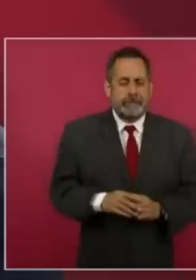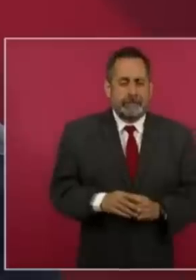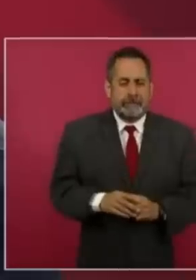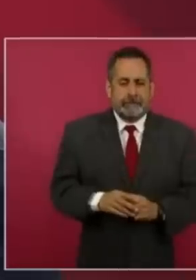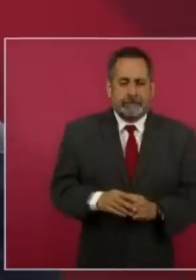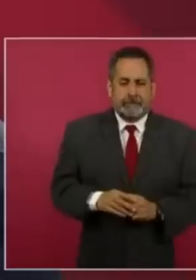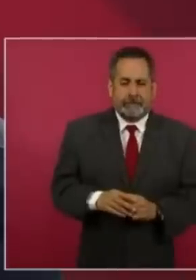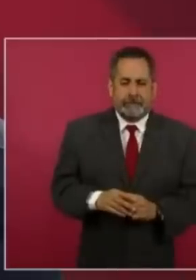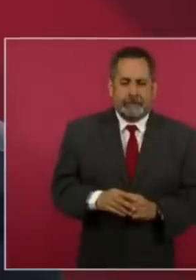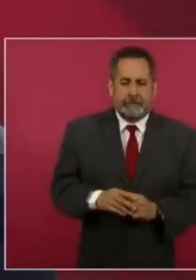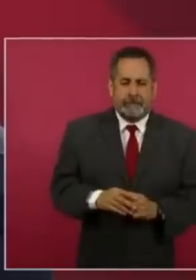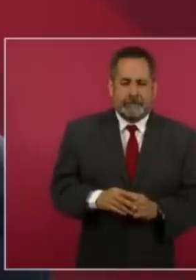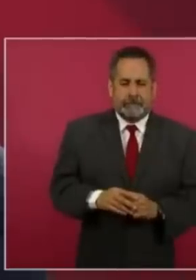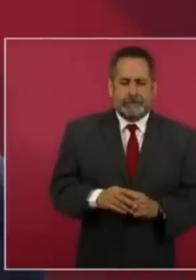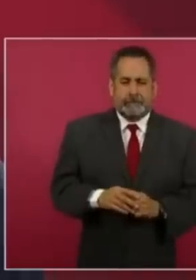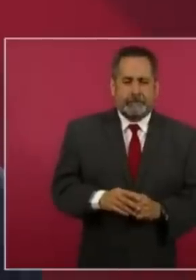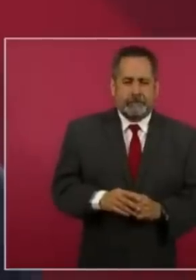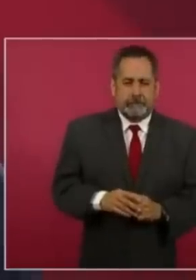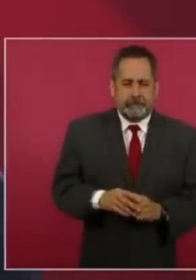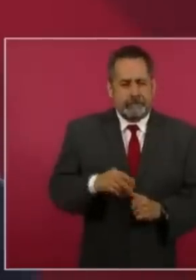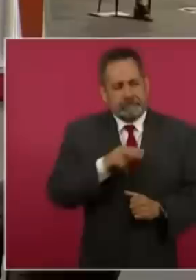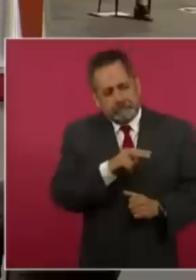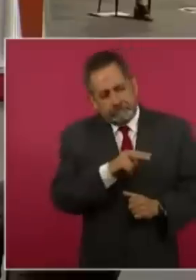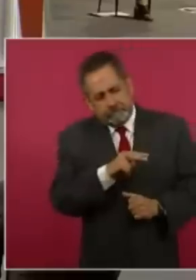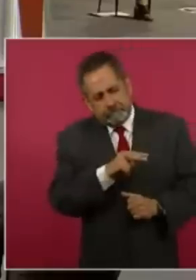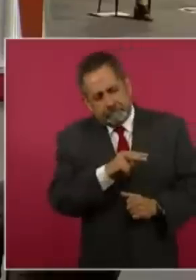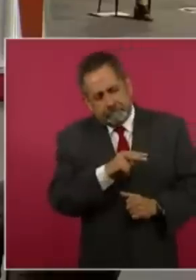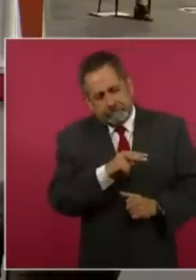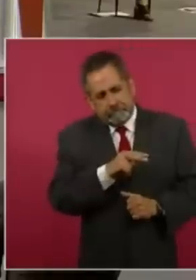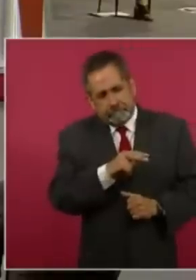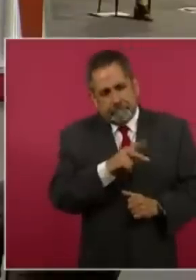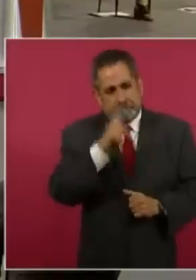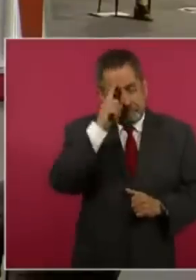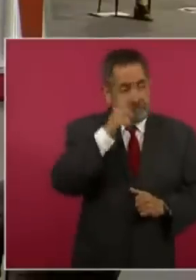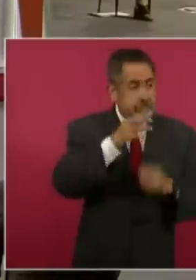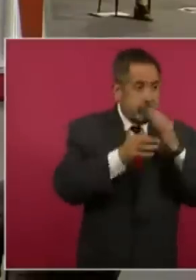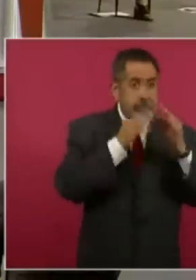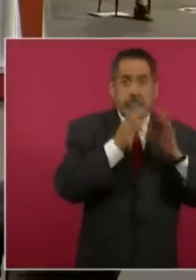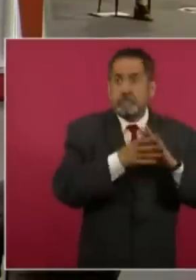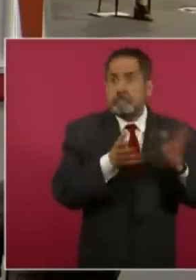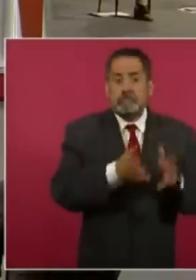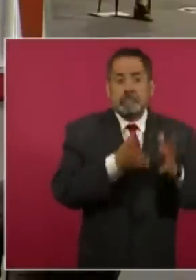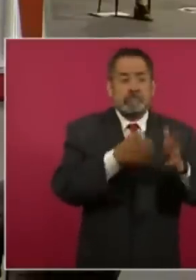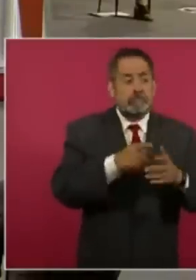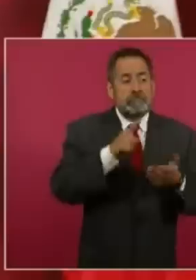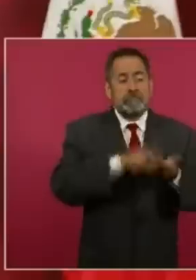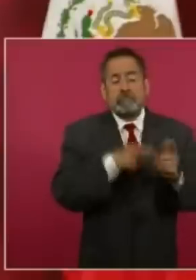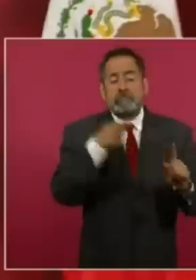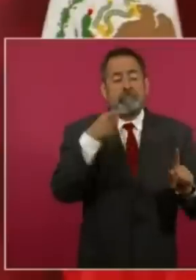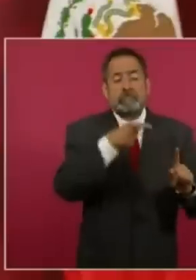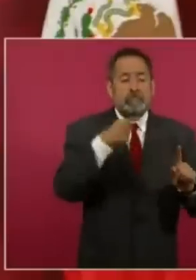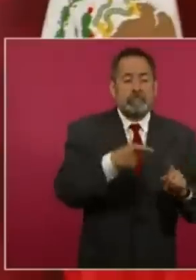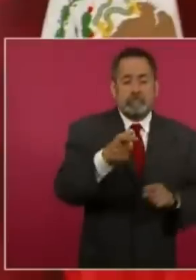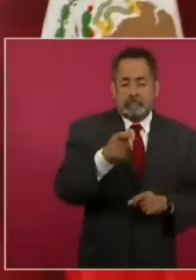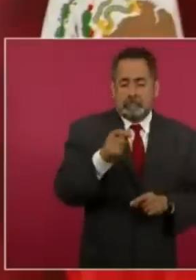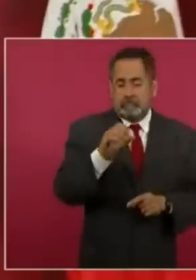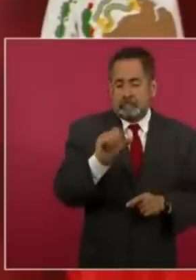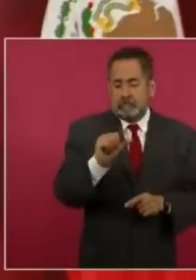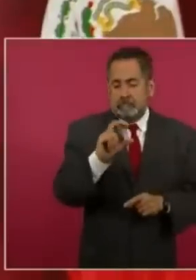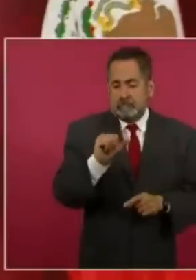que los veo muy promovidos por scarlett piensan los